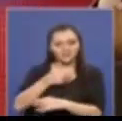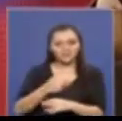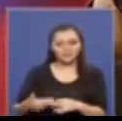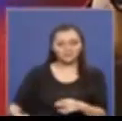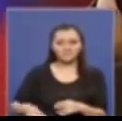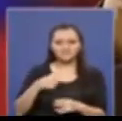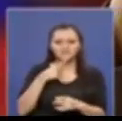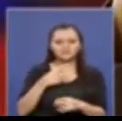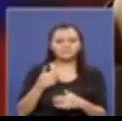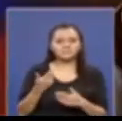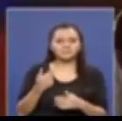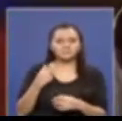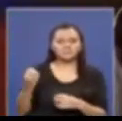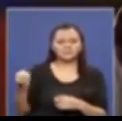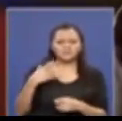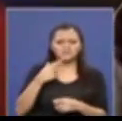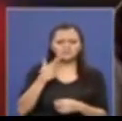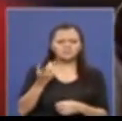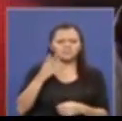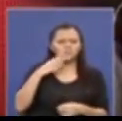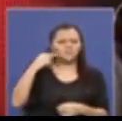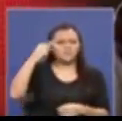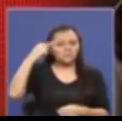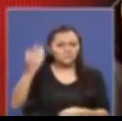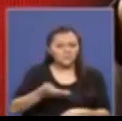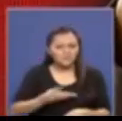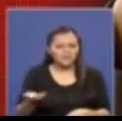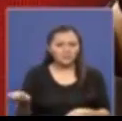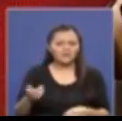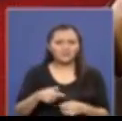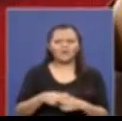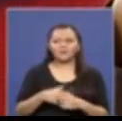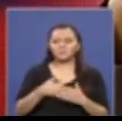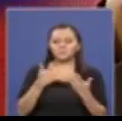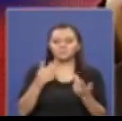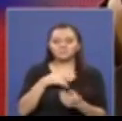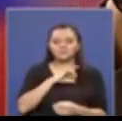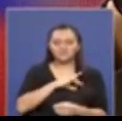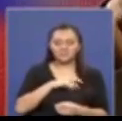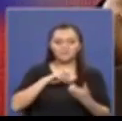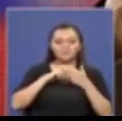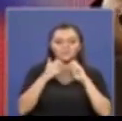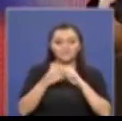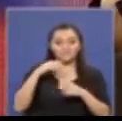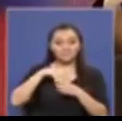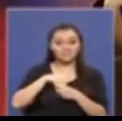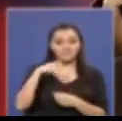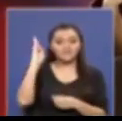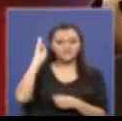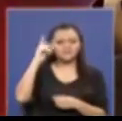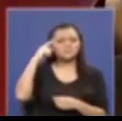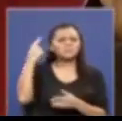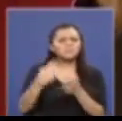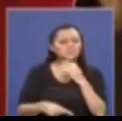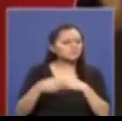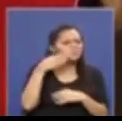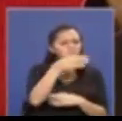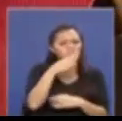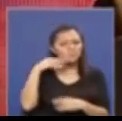¿no? Yo sí recibí a Twitter, Correa, traicionaste a Chile, Michelle, ¿para qué va a visitar a Correa